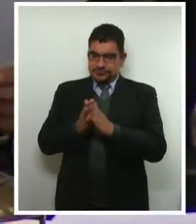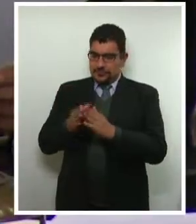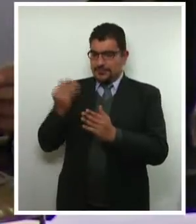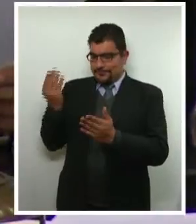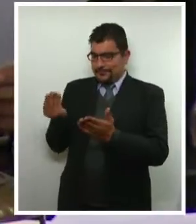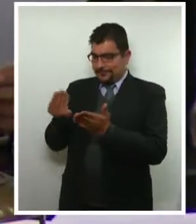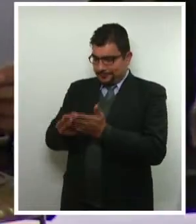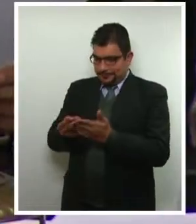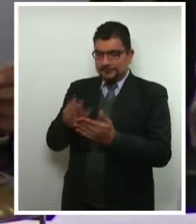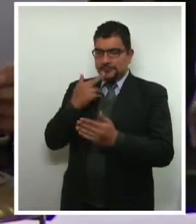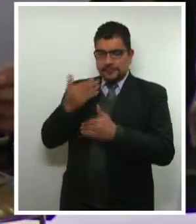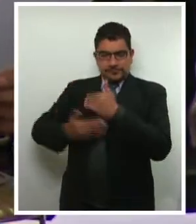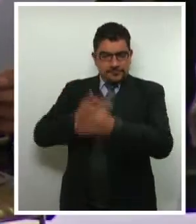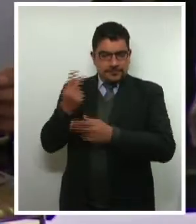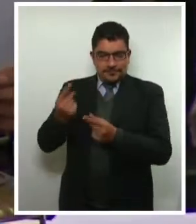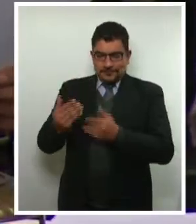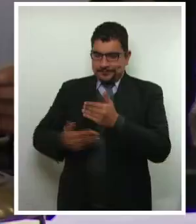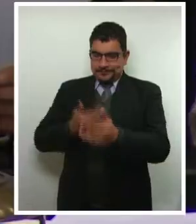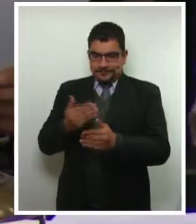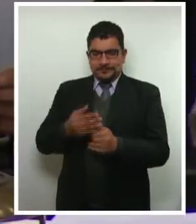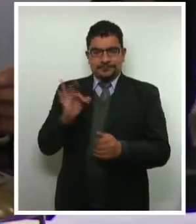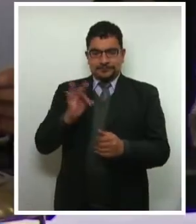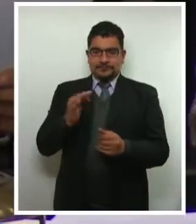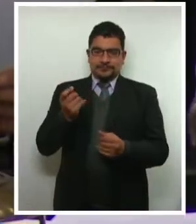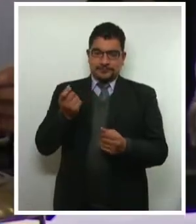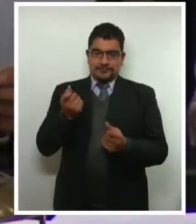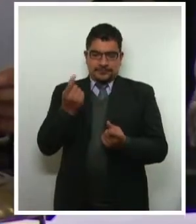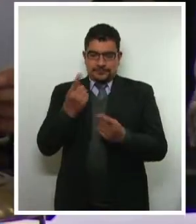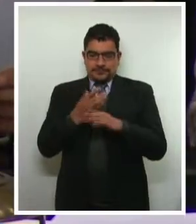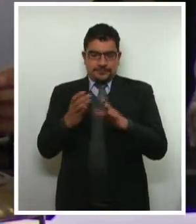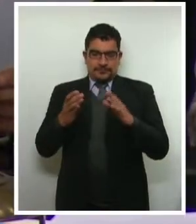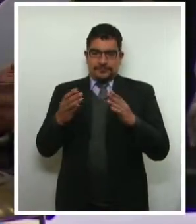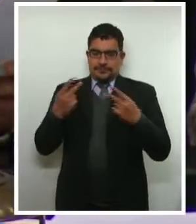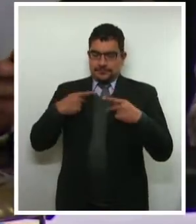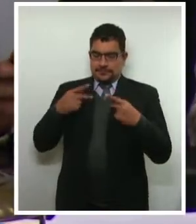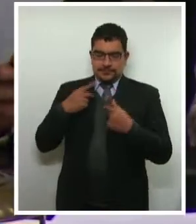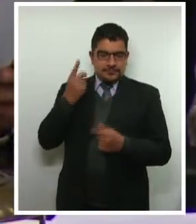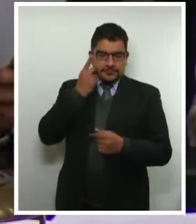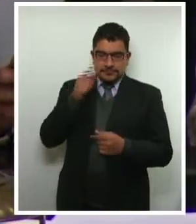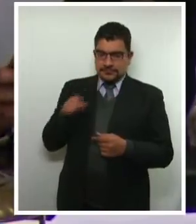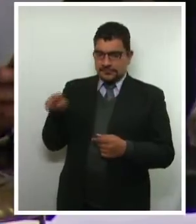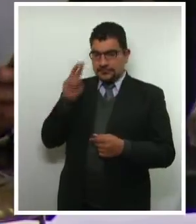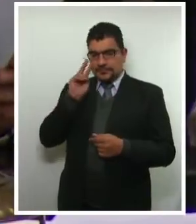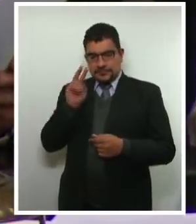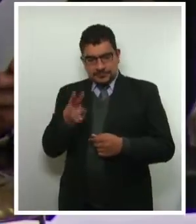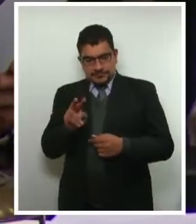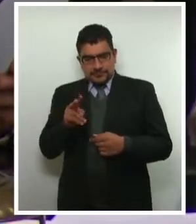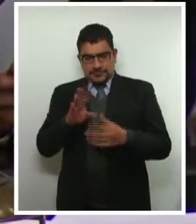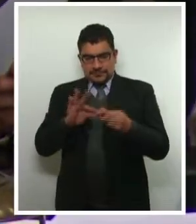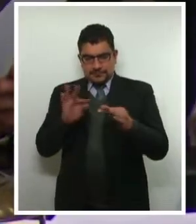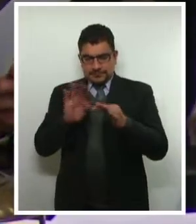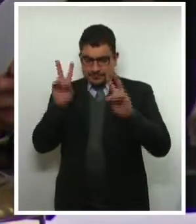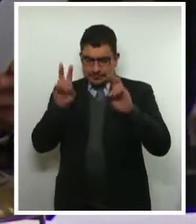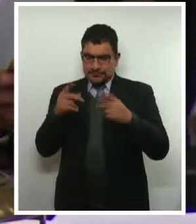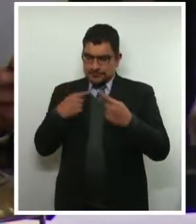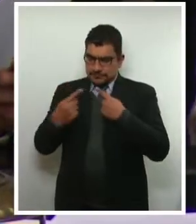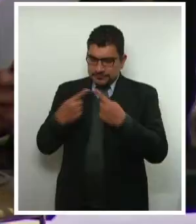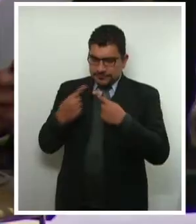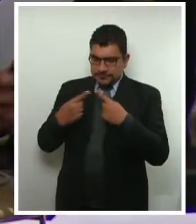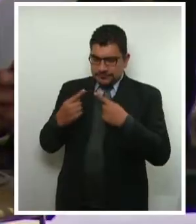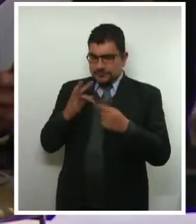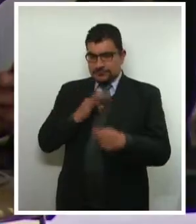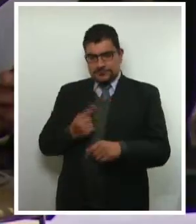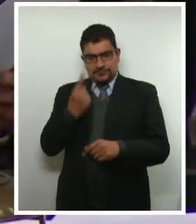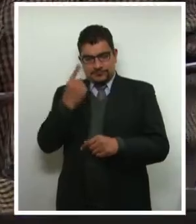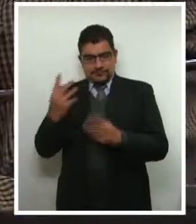esto pueda ser más ágil, que algunos de los diputados que vieron este tema puedan platicar y pueda hacerse